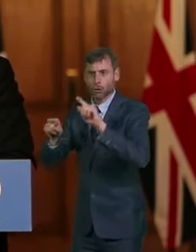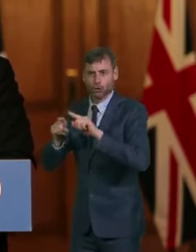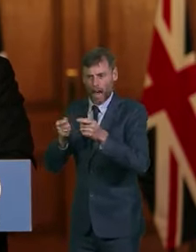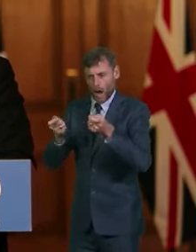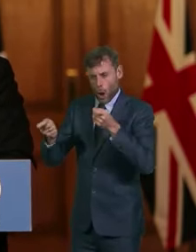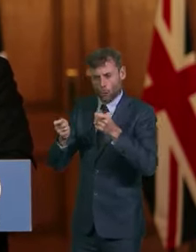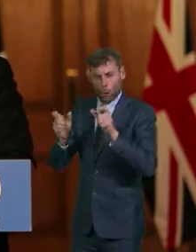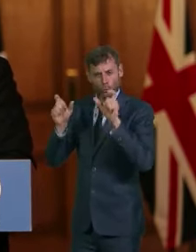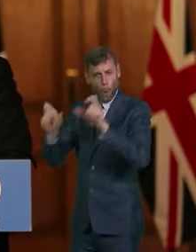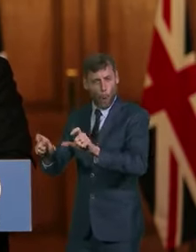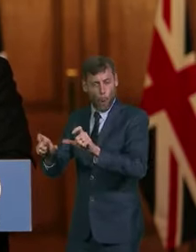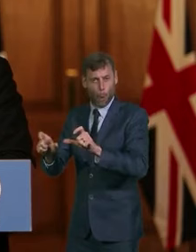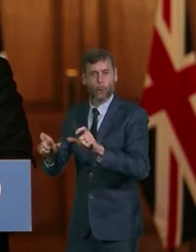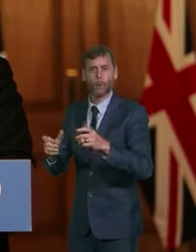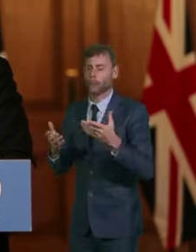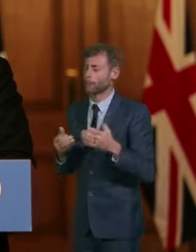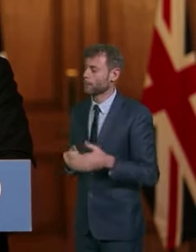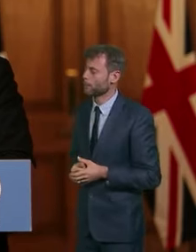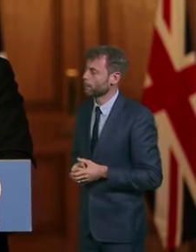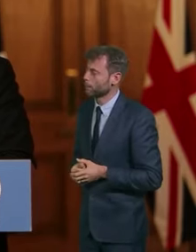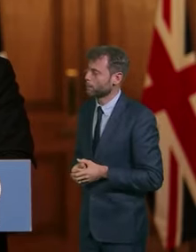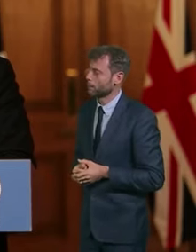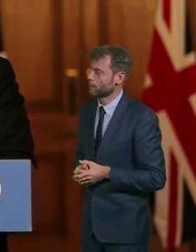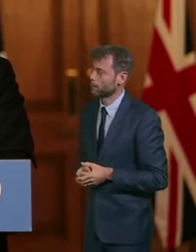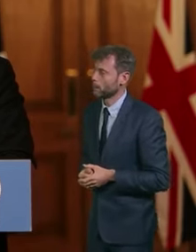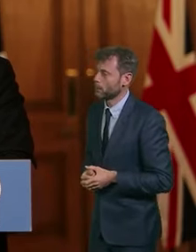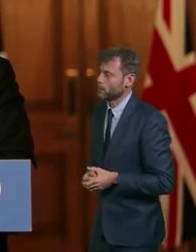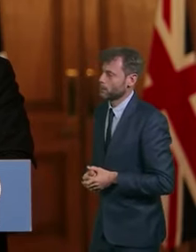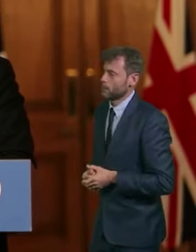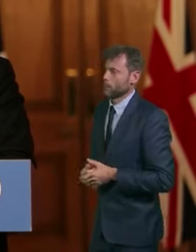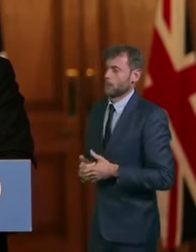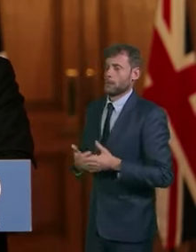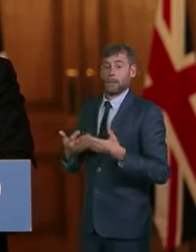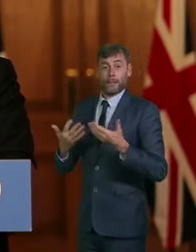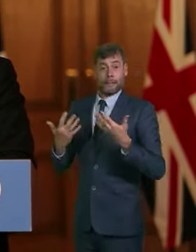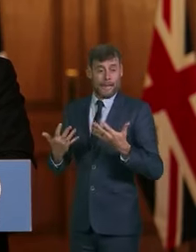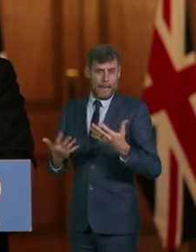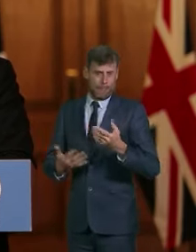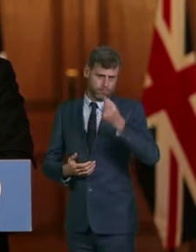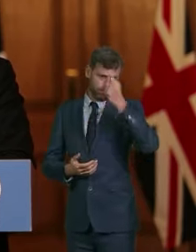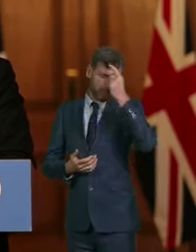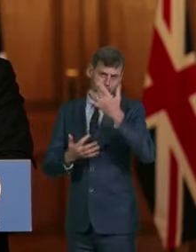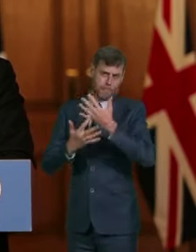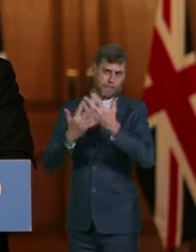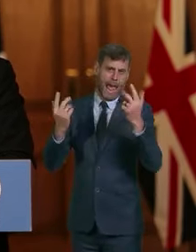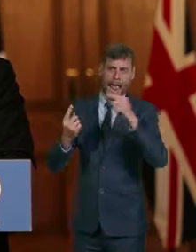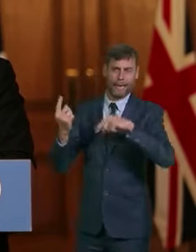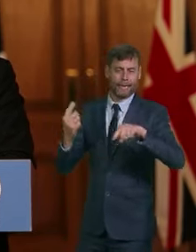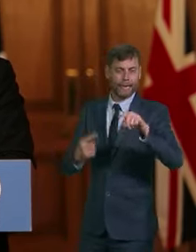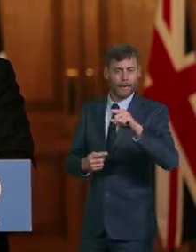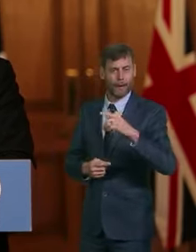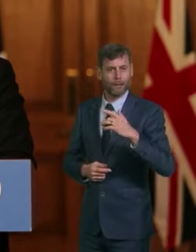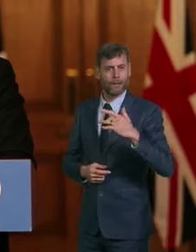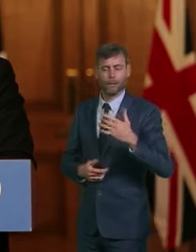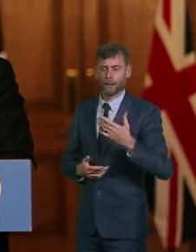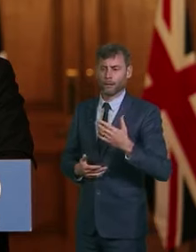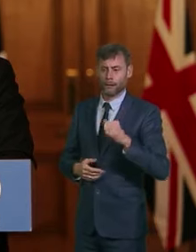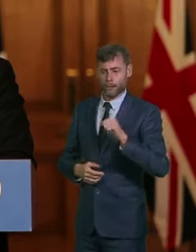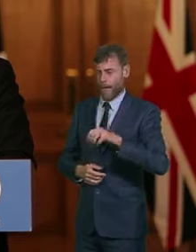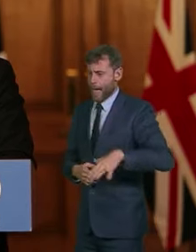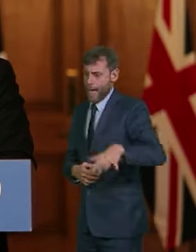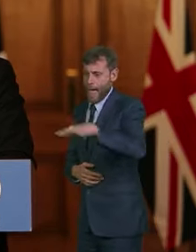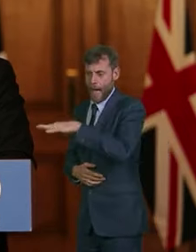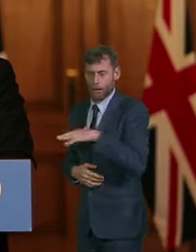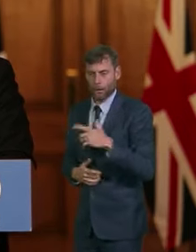Y así todos aquellos que están soportando estas restricciones y que las han estado soportando durante tanto tiempo en todas partes